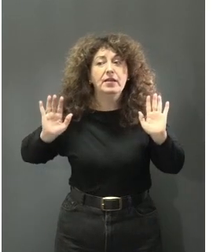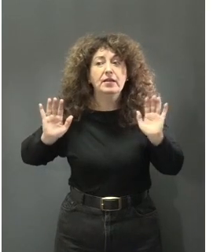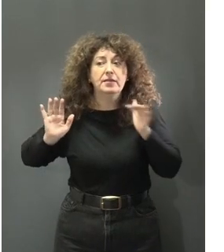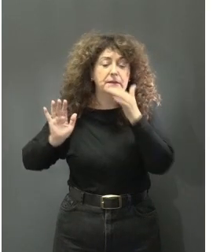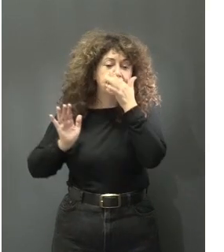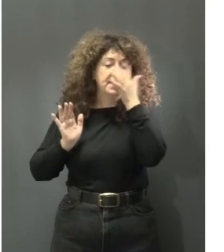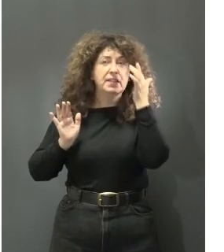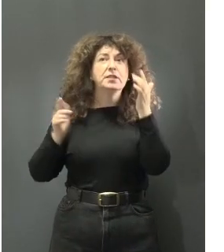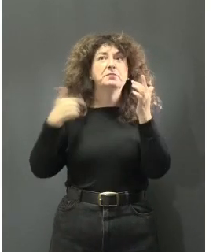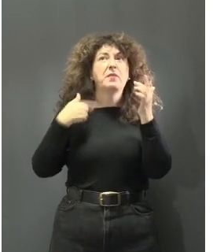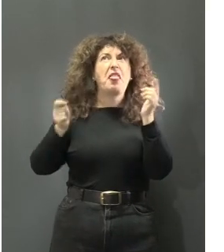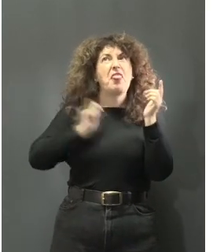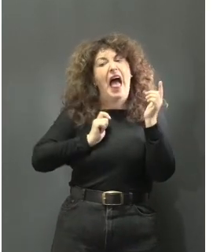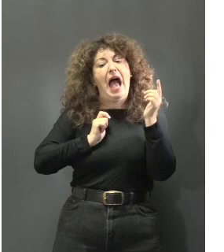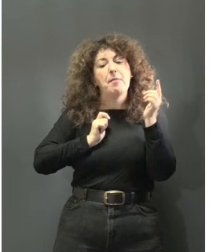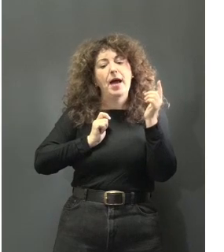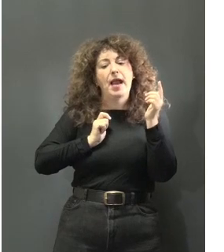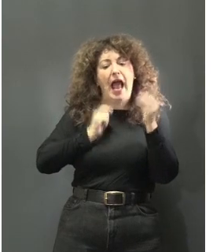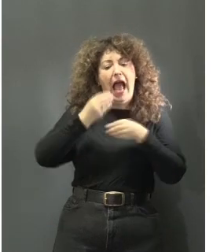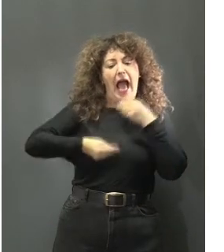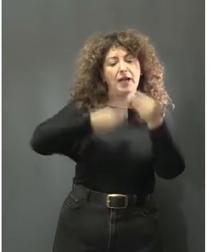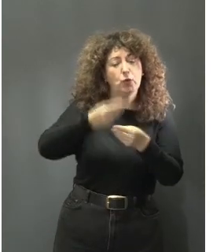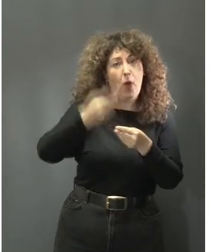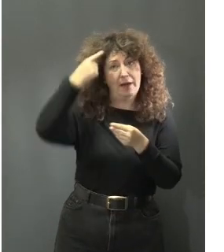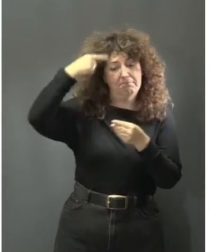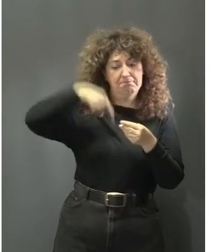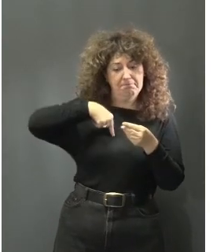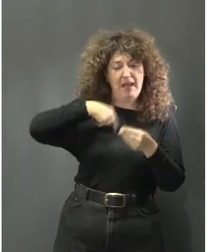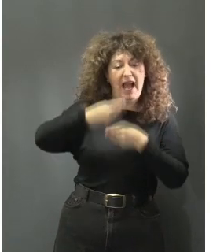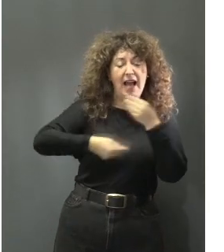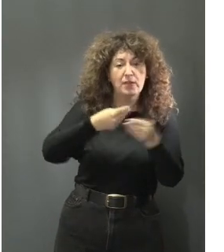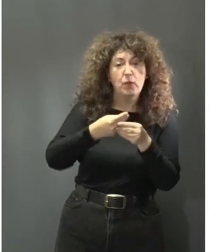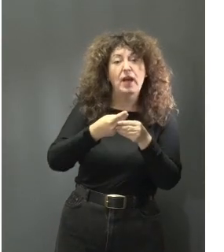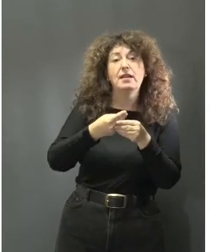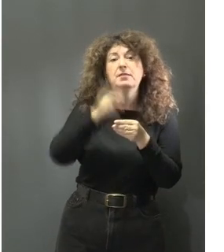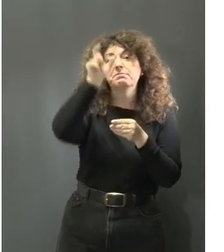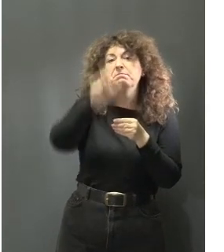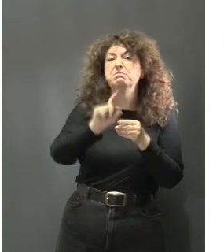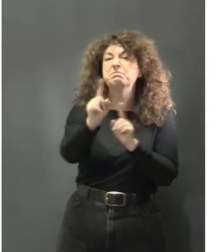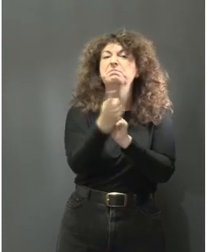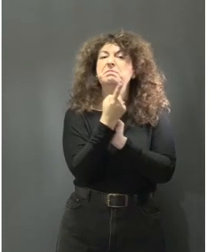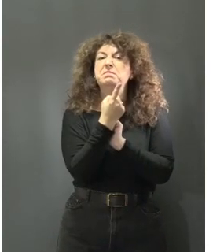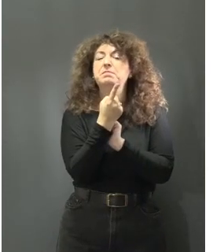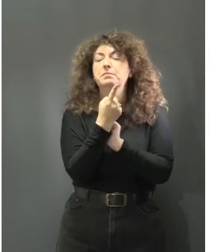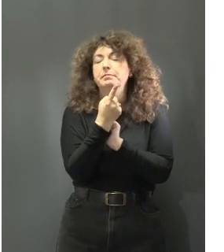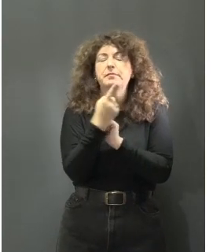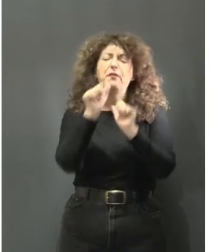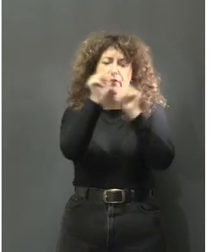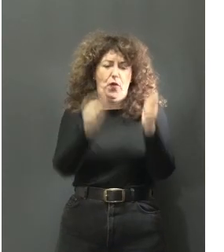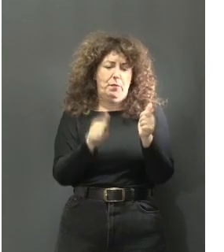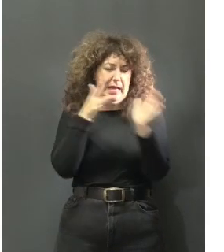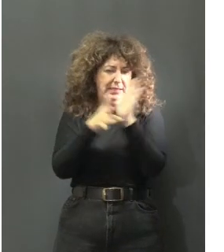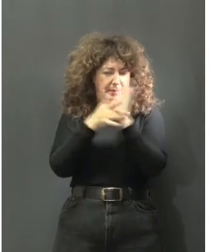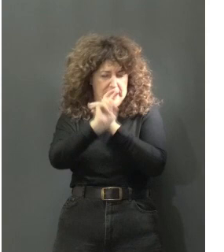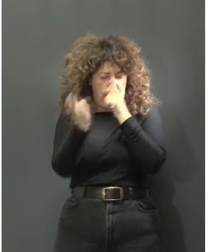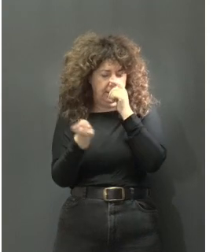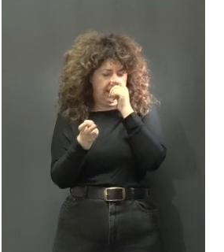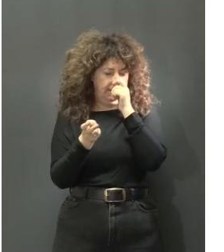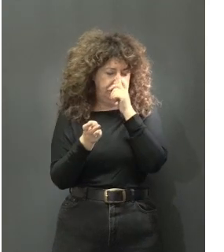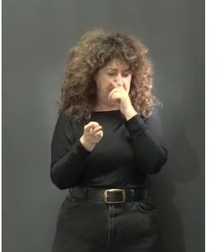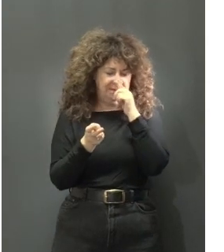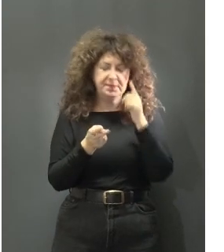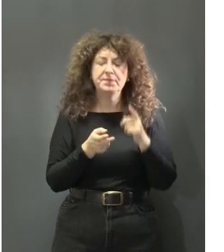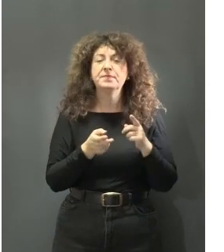que te impulsa a actuar de una forma determinada ante el objeto actitudinal. Es decir, o dicho de otra manera, es